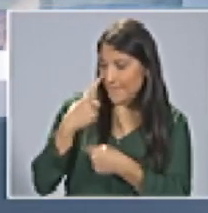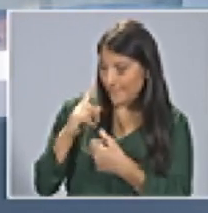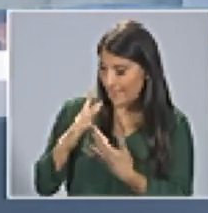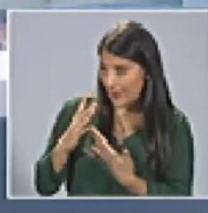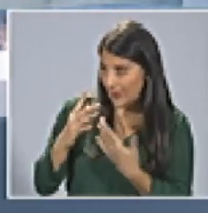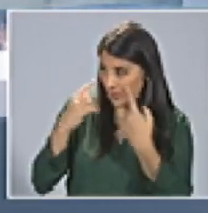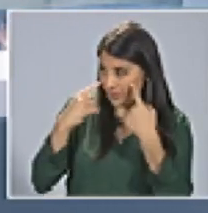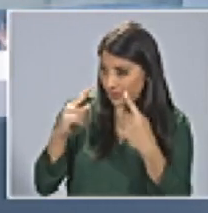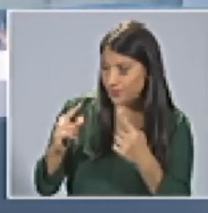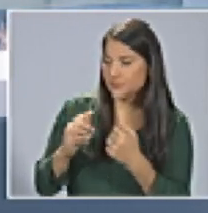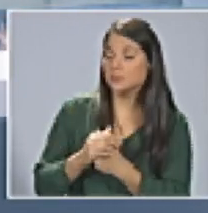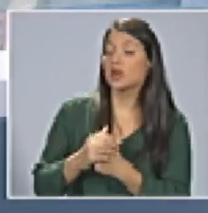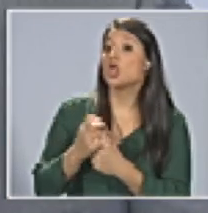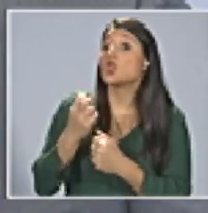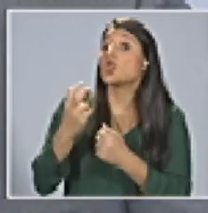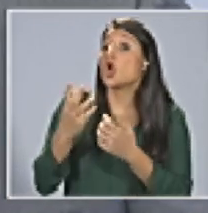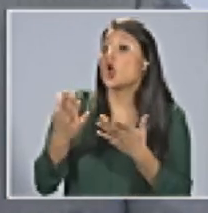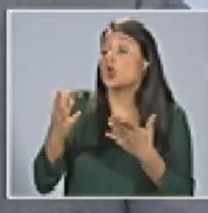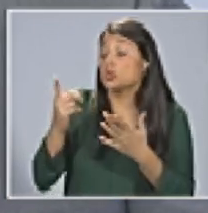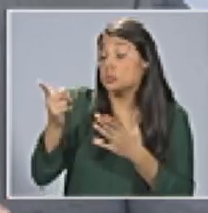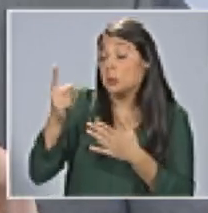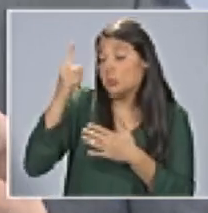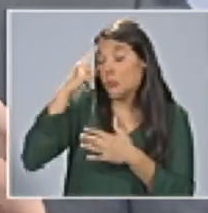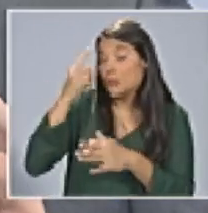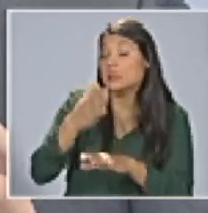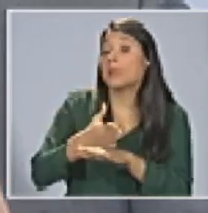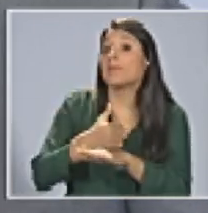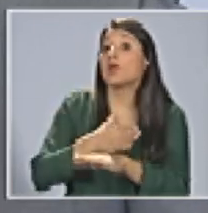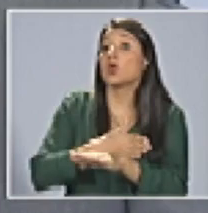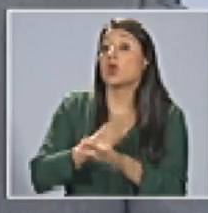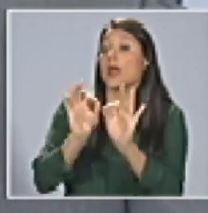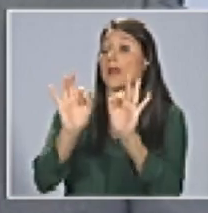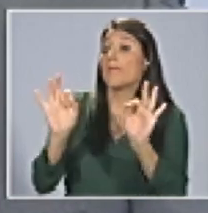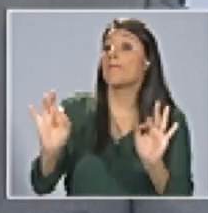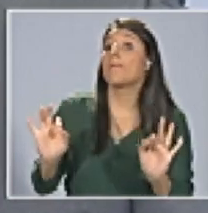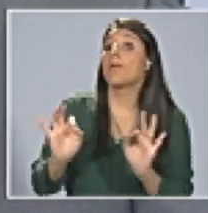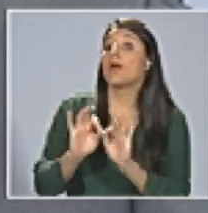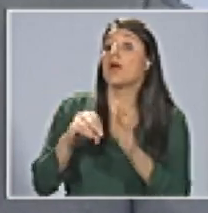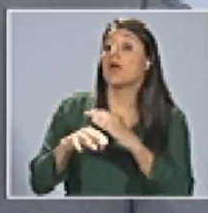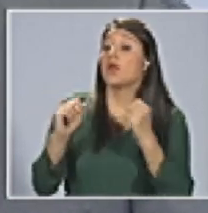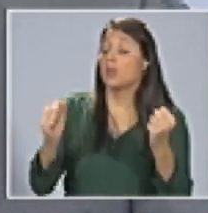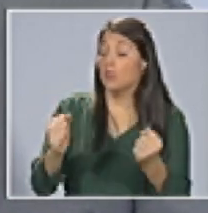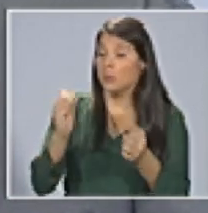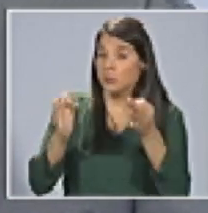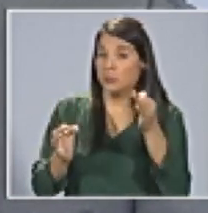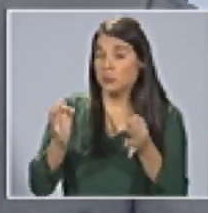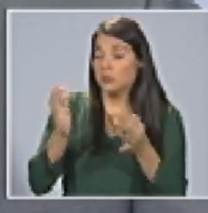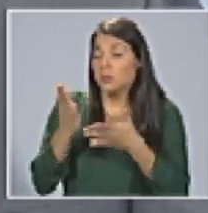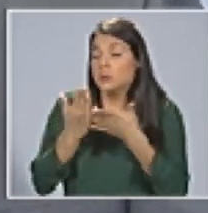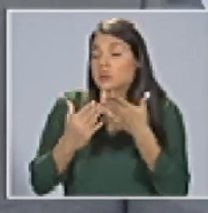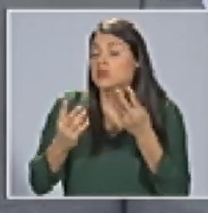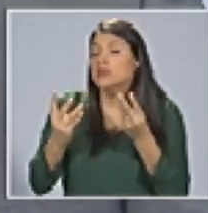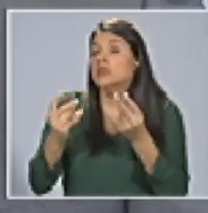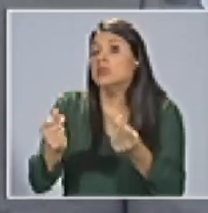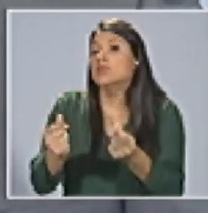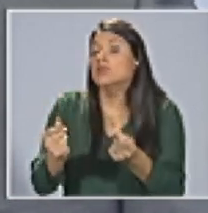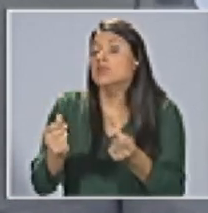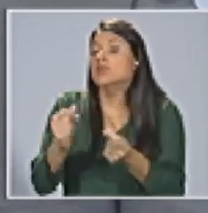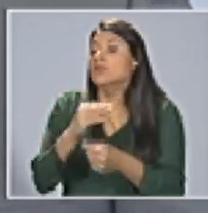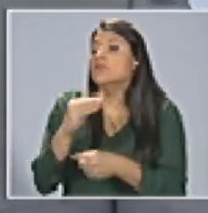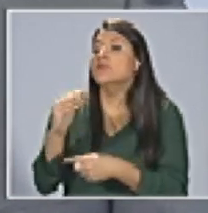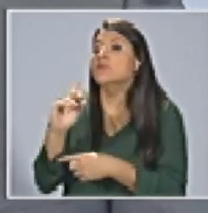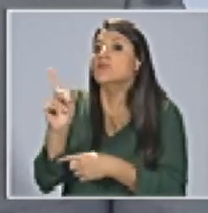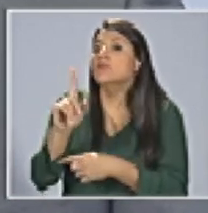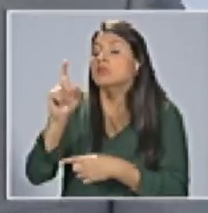acciones que mejorarían la imagen del Poder Judicial, cosas prácticas que no